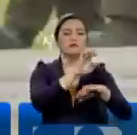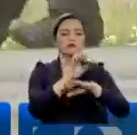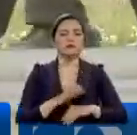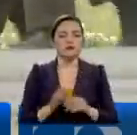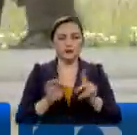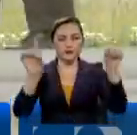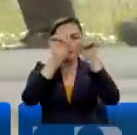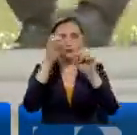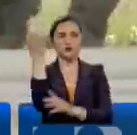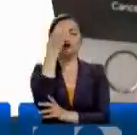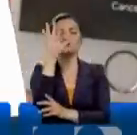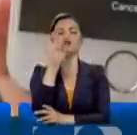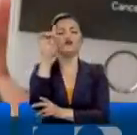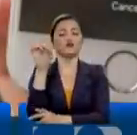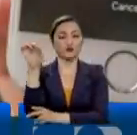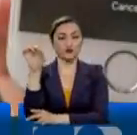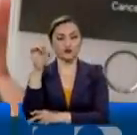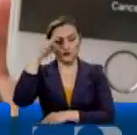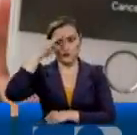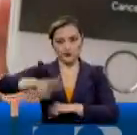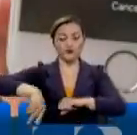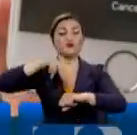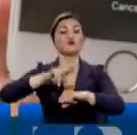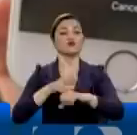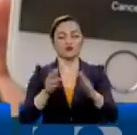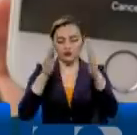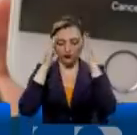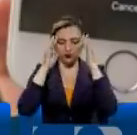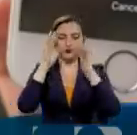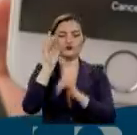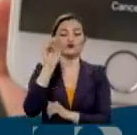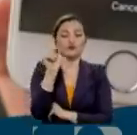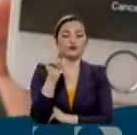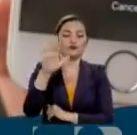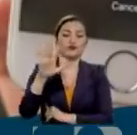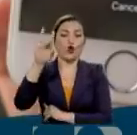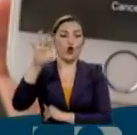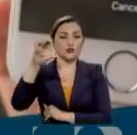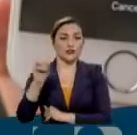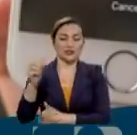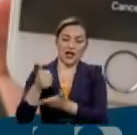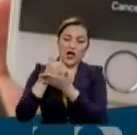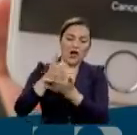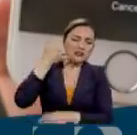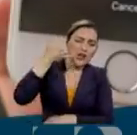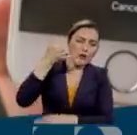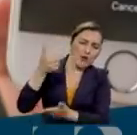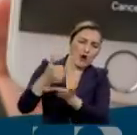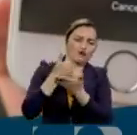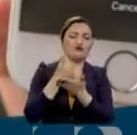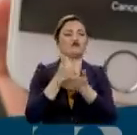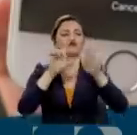según datos del ECU 911, la Policía Nacional atendió 7.580 auxilios en los que se